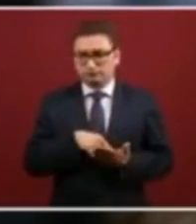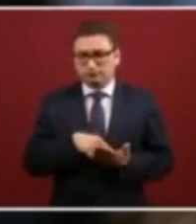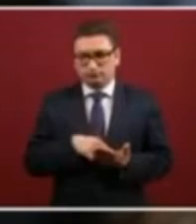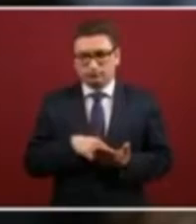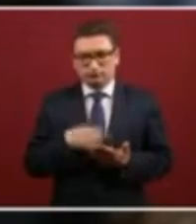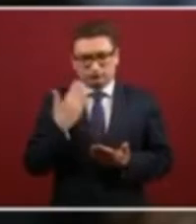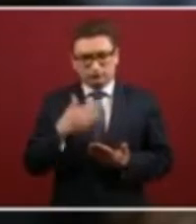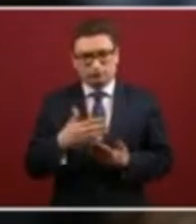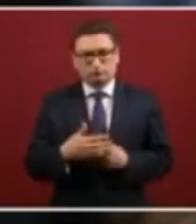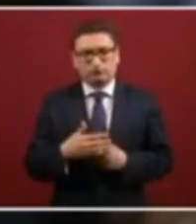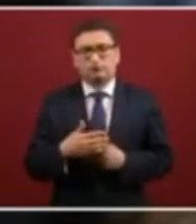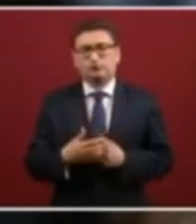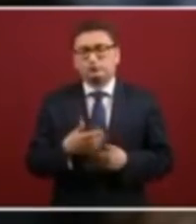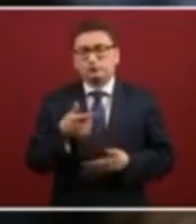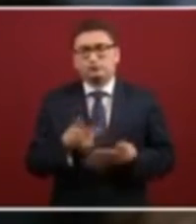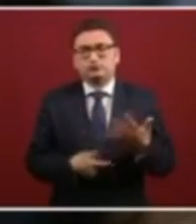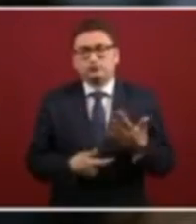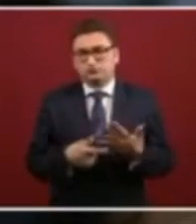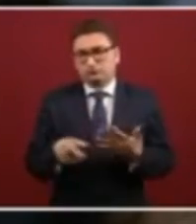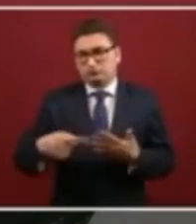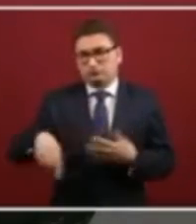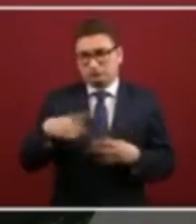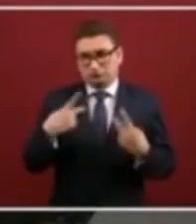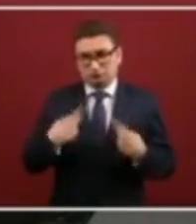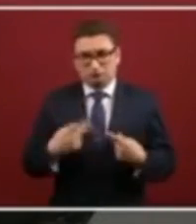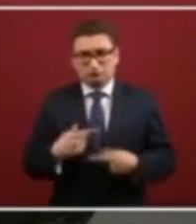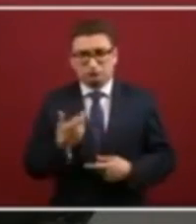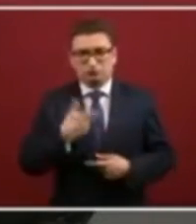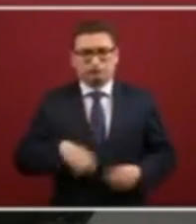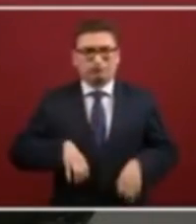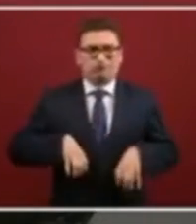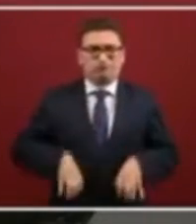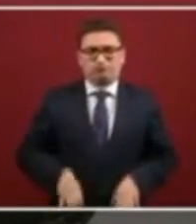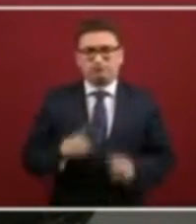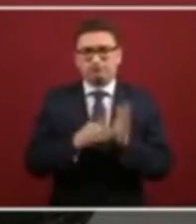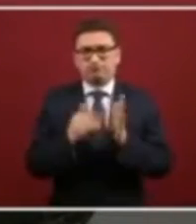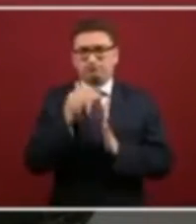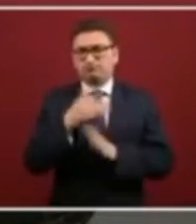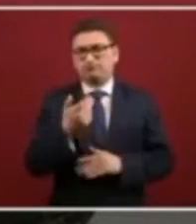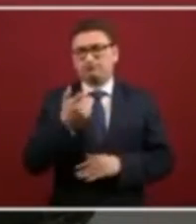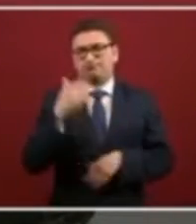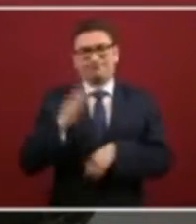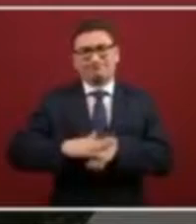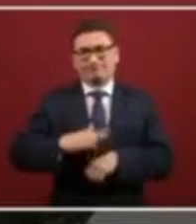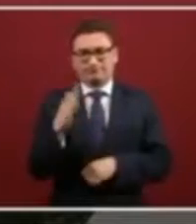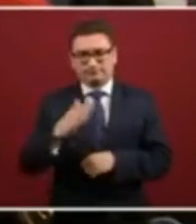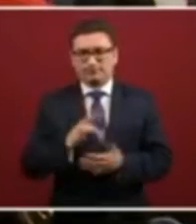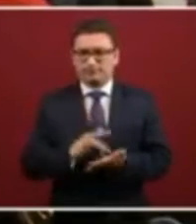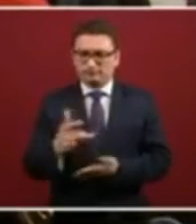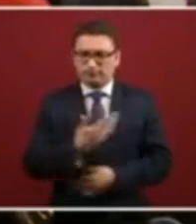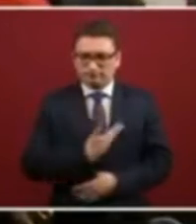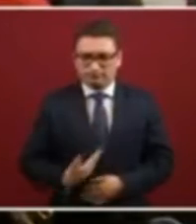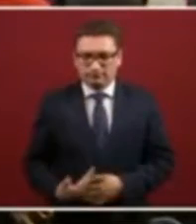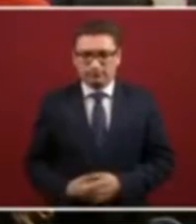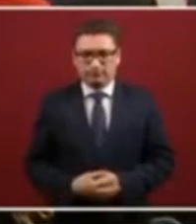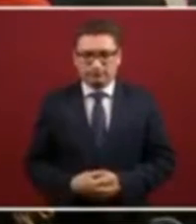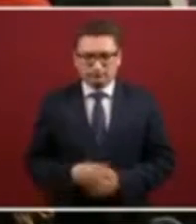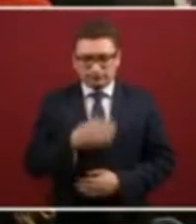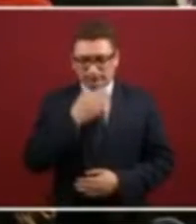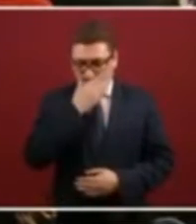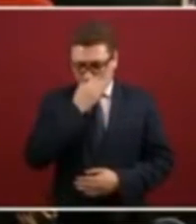iniciar esta lista de personajes que se embolsaron más de 1,000 millones de pesos. Muchas gracias, presidente.